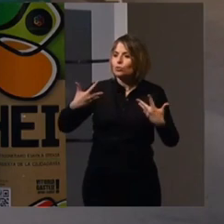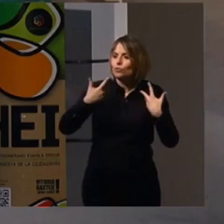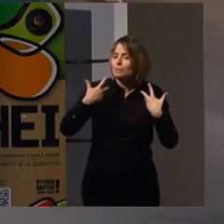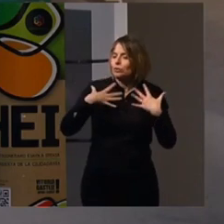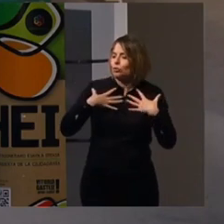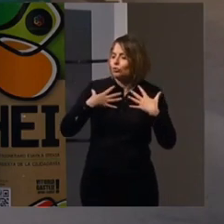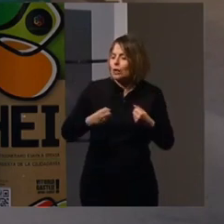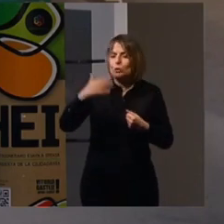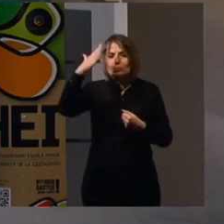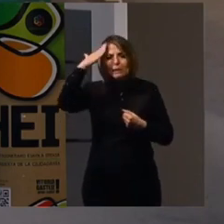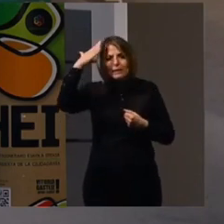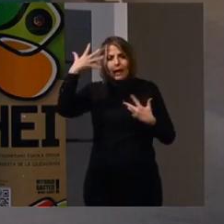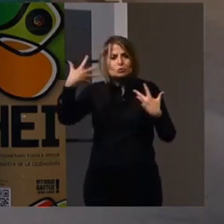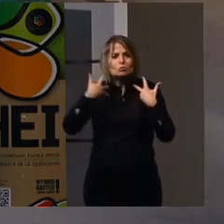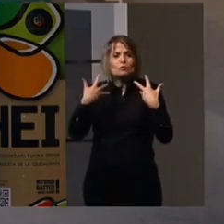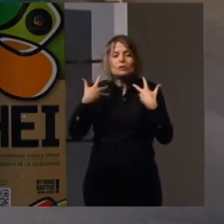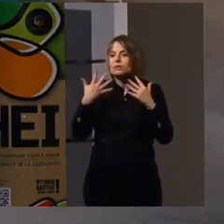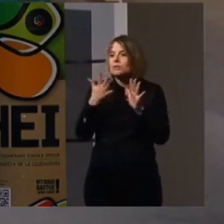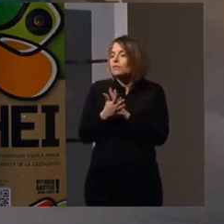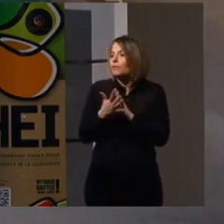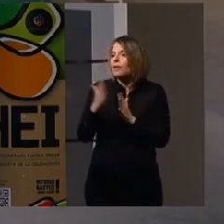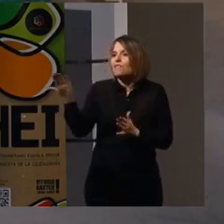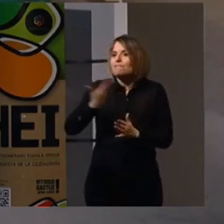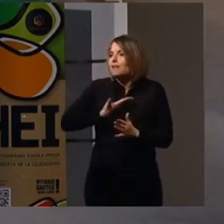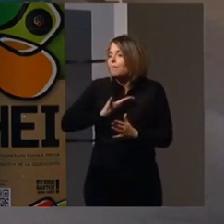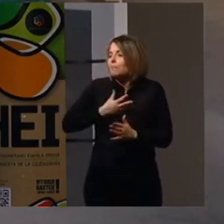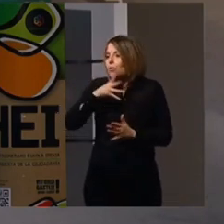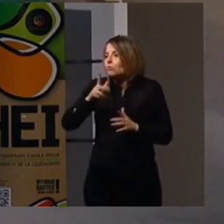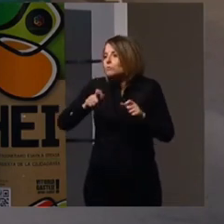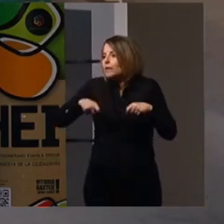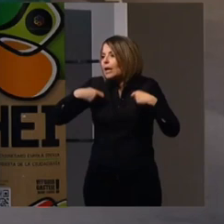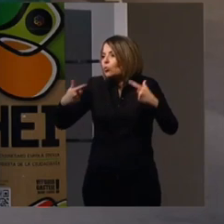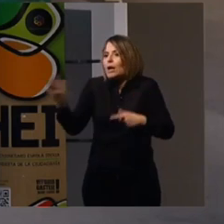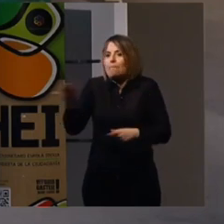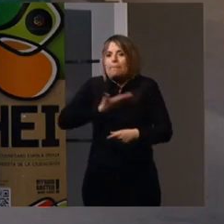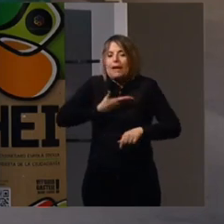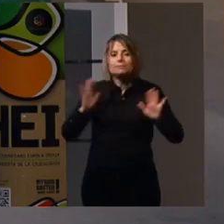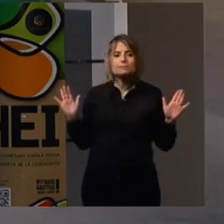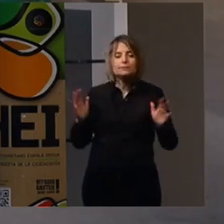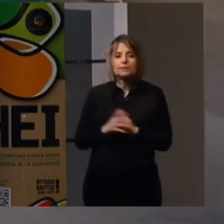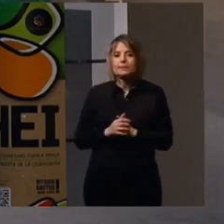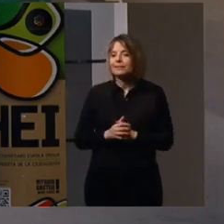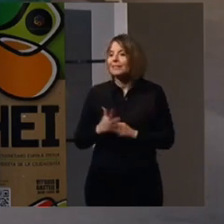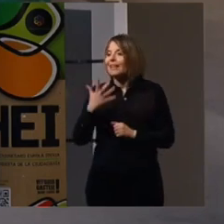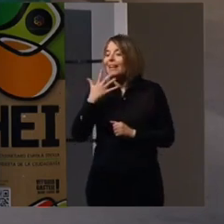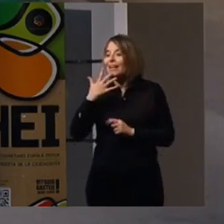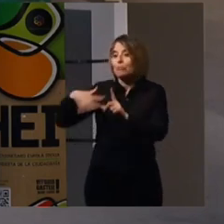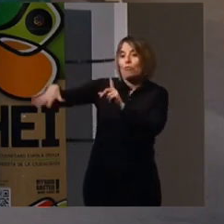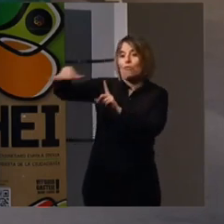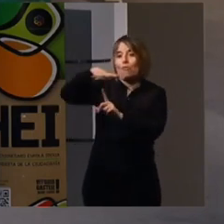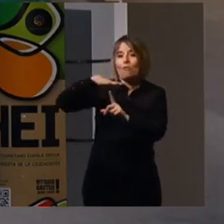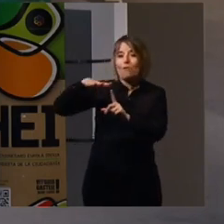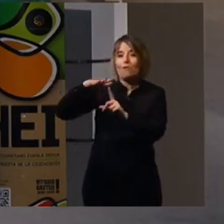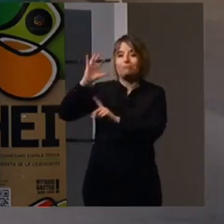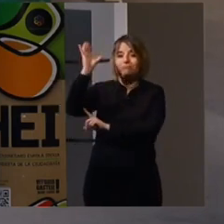salud mental, como si fuera algo que nos pasa porque sí, como un fenómeno atmosférico. Que, claro, en realidad el ejemplo del fenómeno